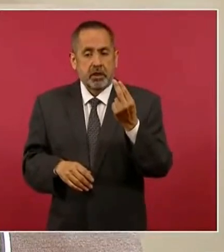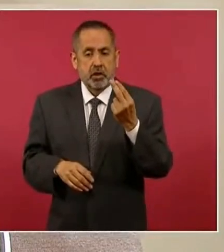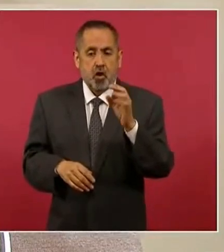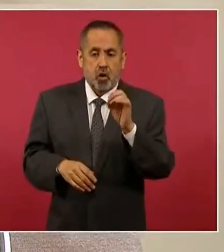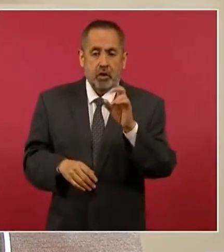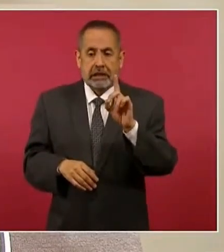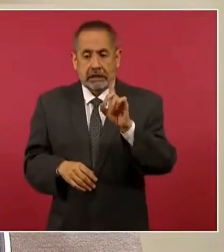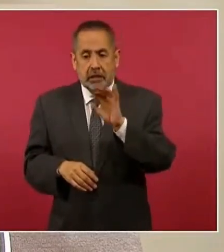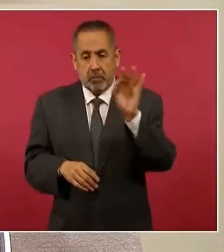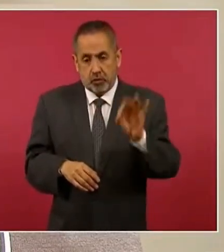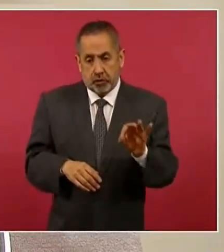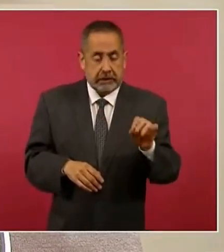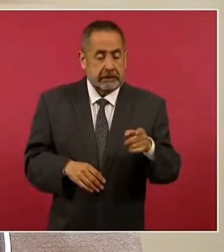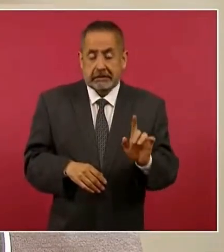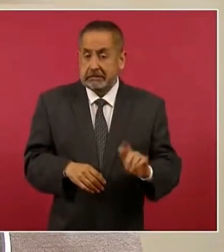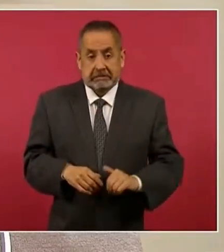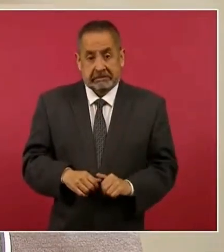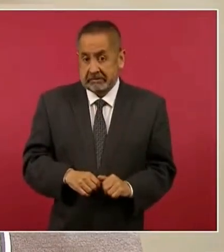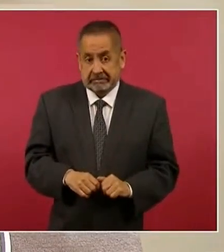25-30%